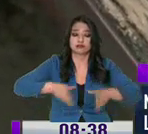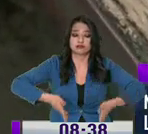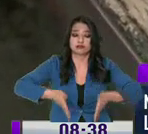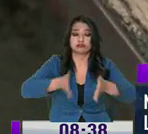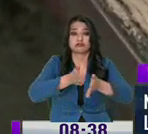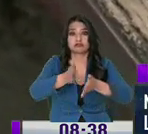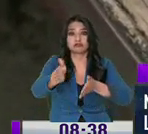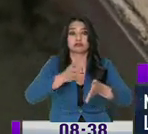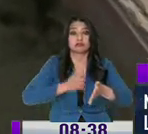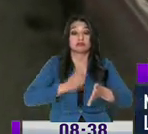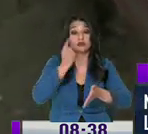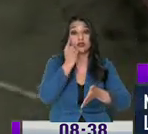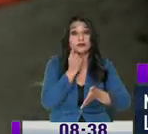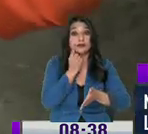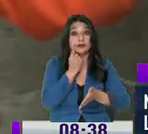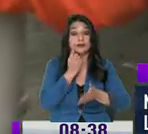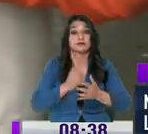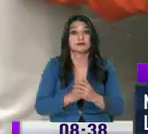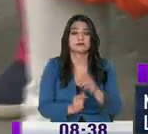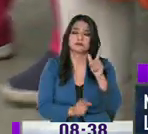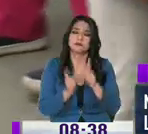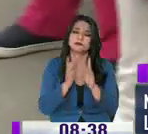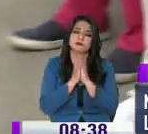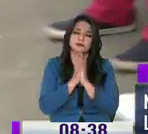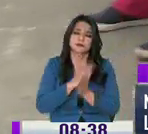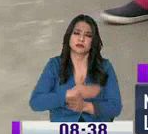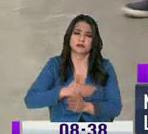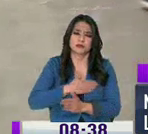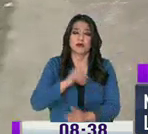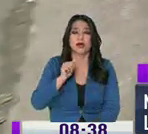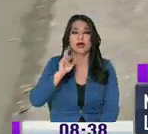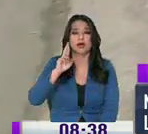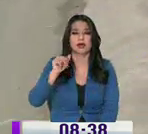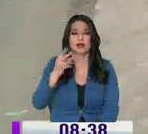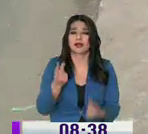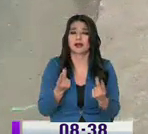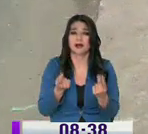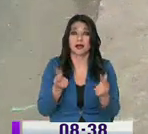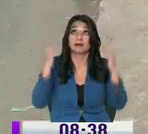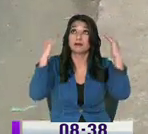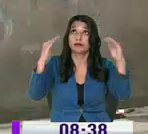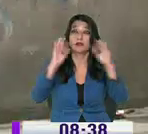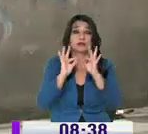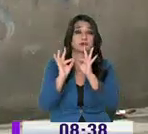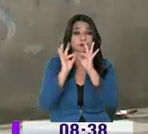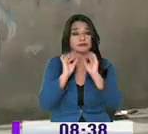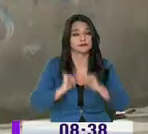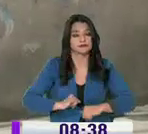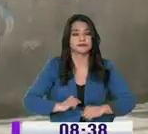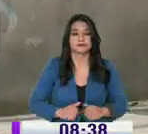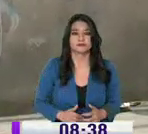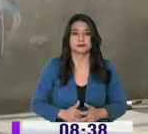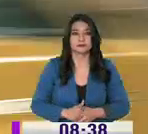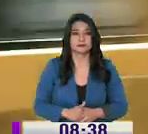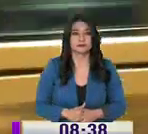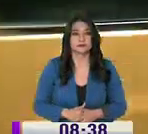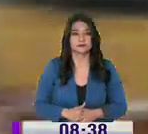con la avenida Simón Bolívar. El clamor de los vecinos de la Argelia es que pronto la estructura sea reparada. Informó Sofía Vintimilla.